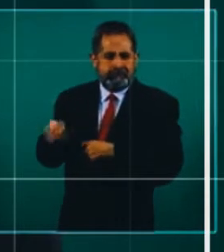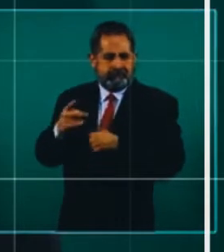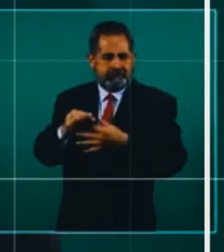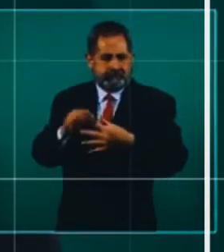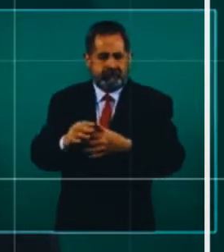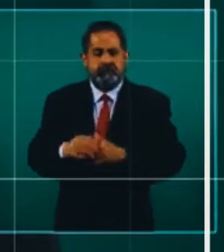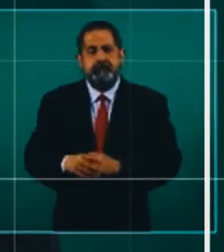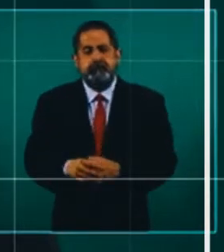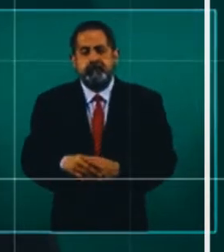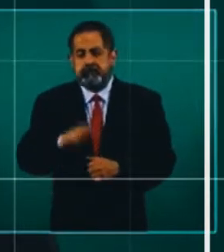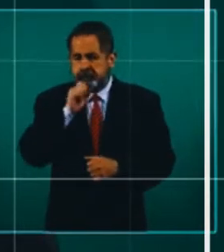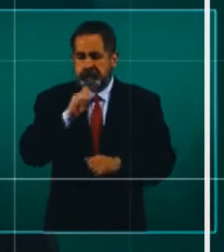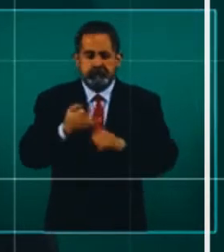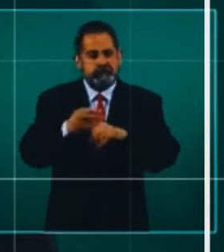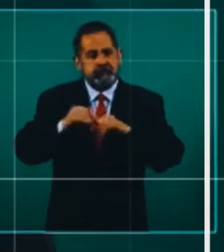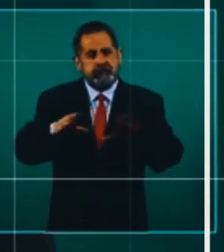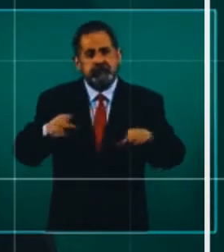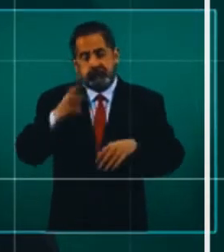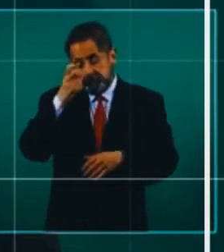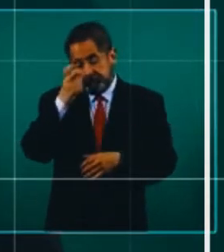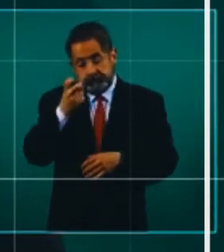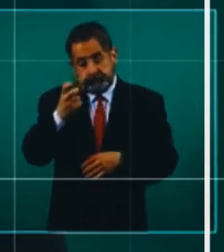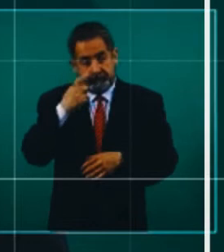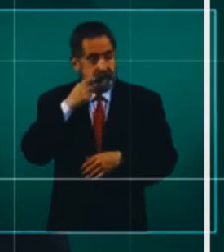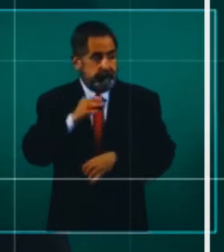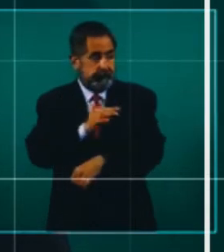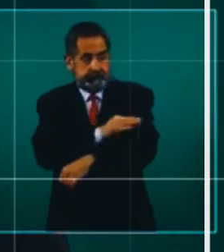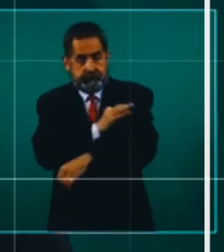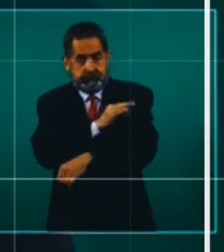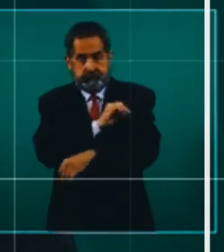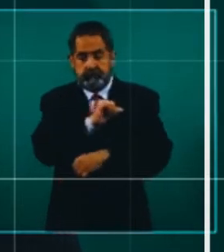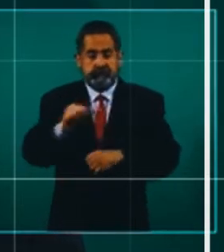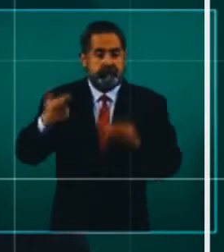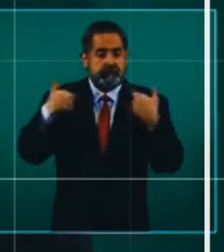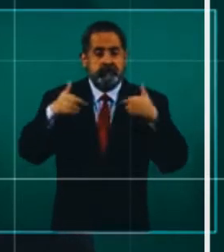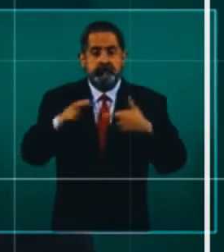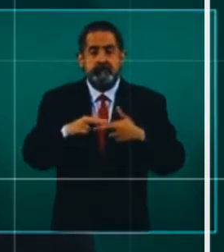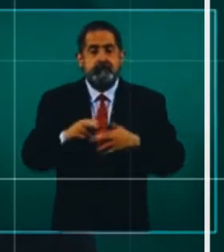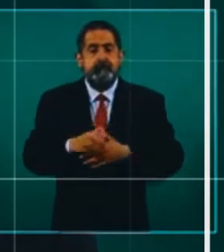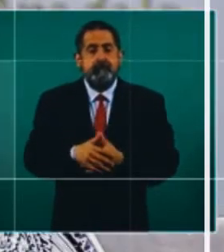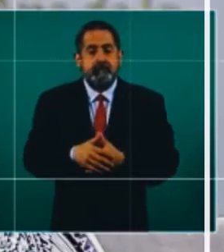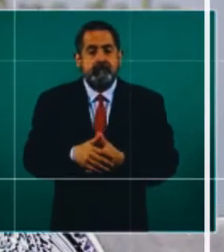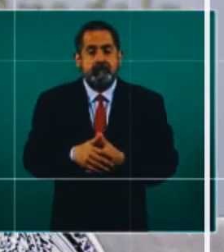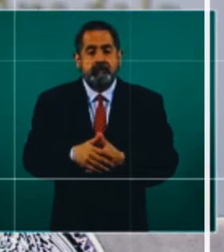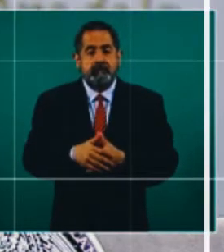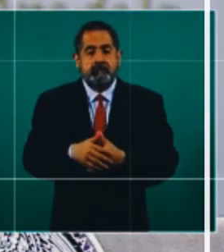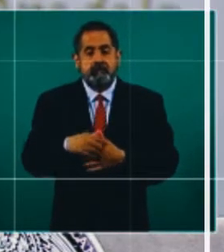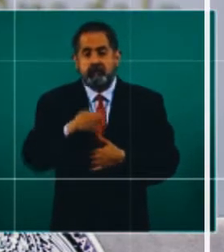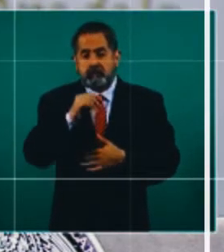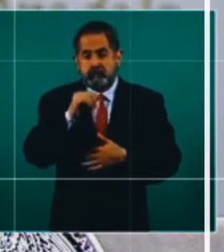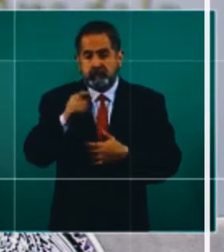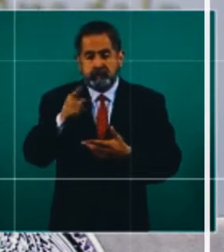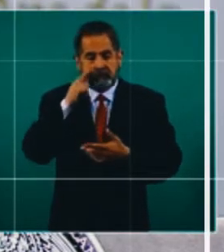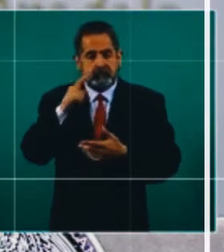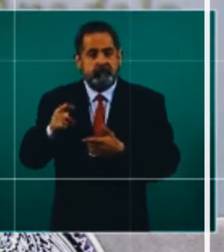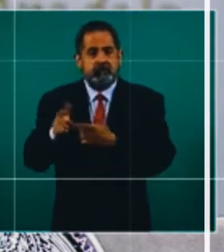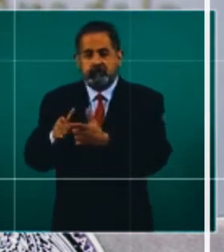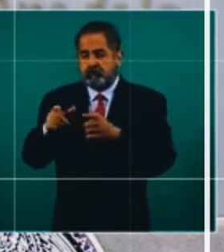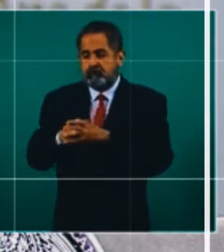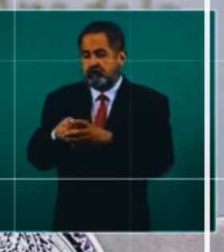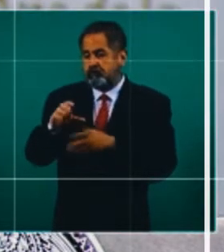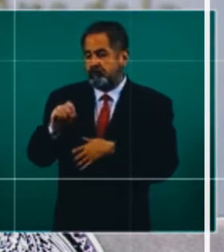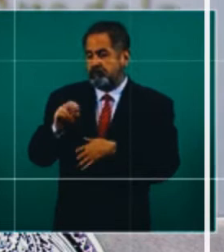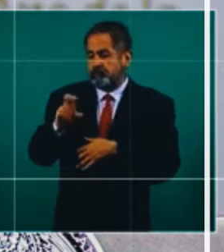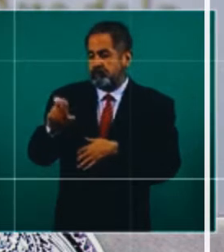También informar que para esta vacunación a maestros no se distraen recursos del operativo Correcaminos. Este